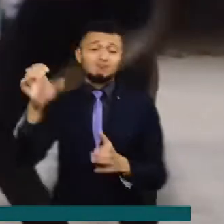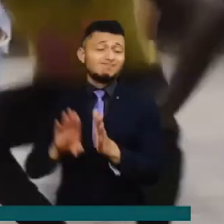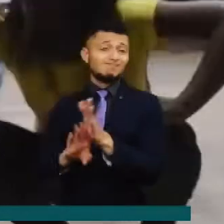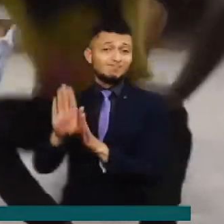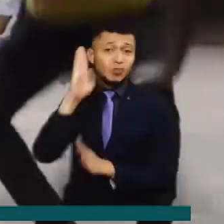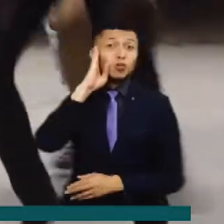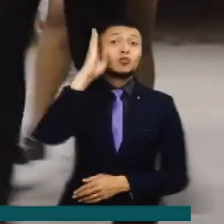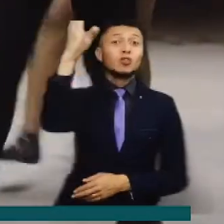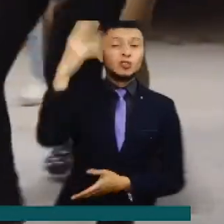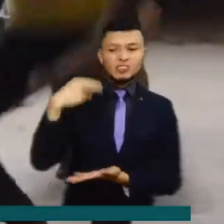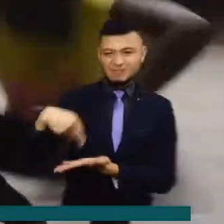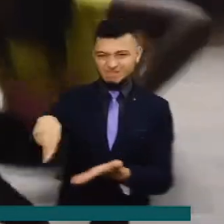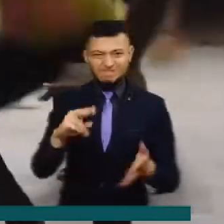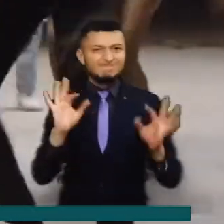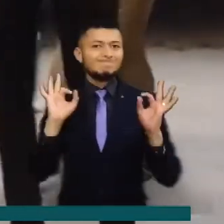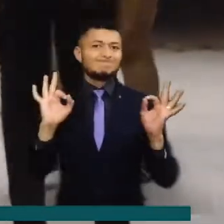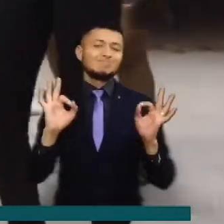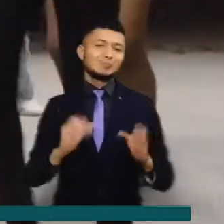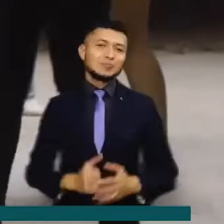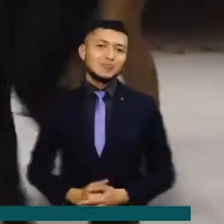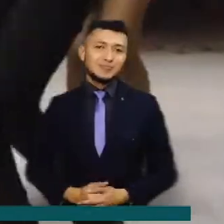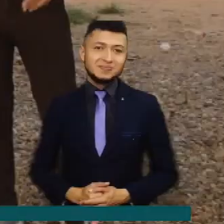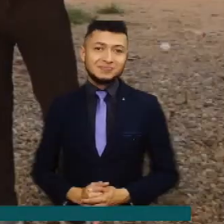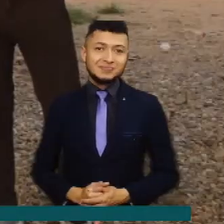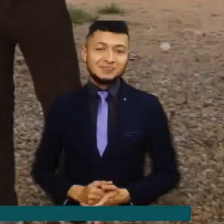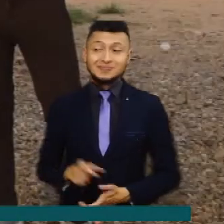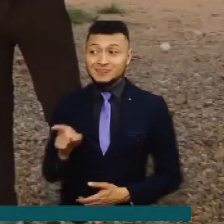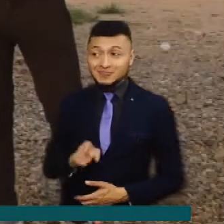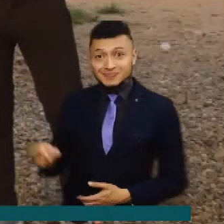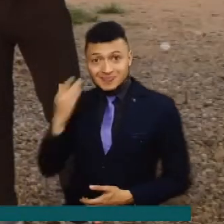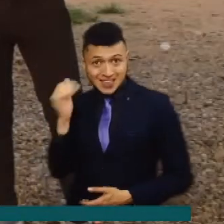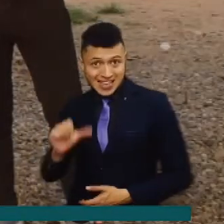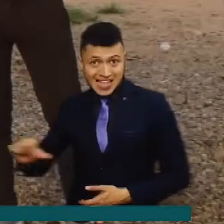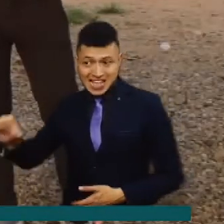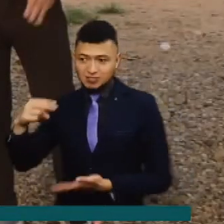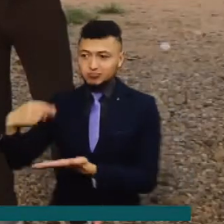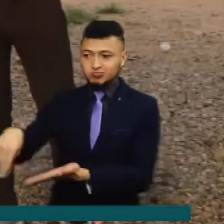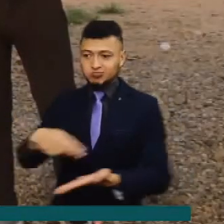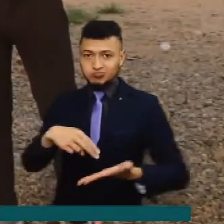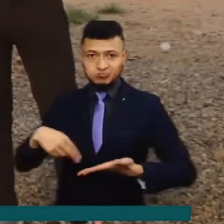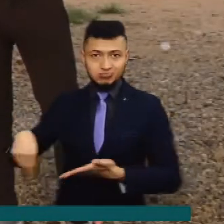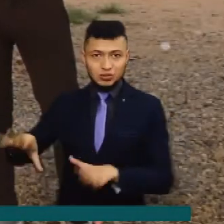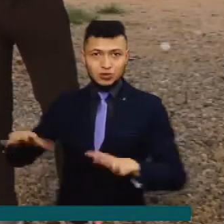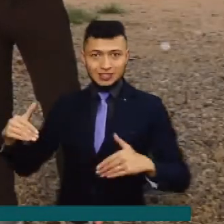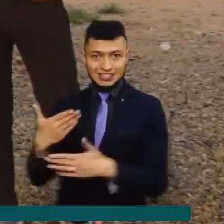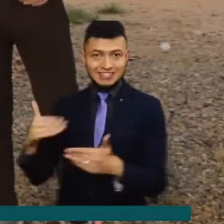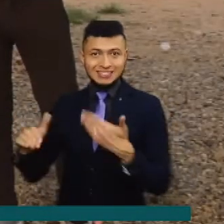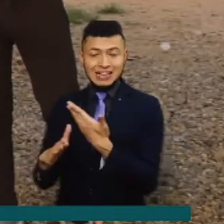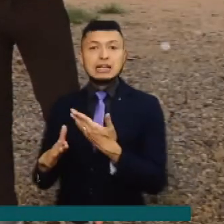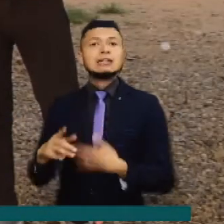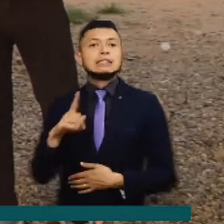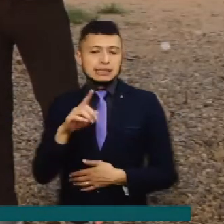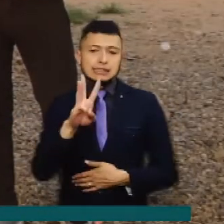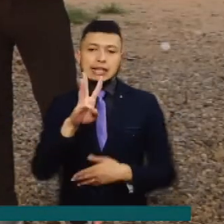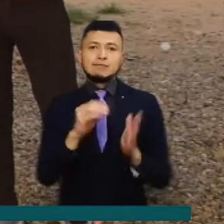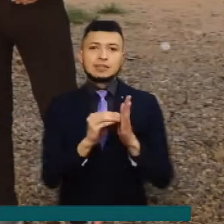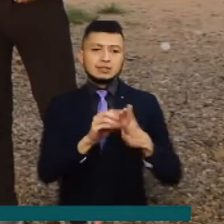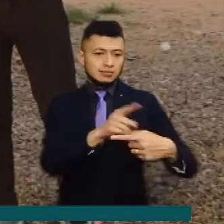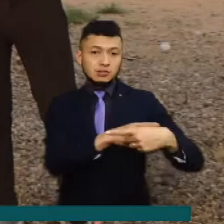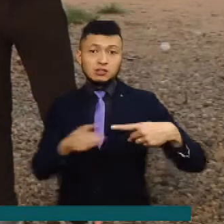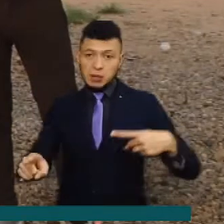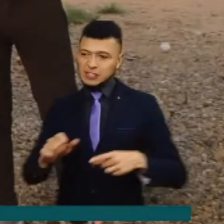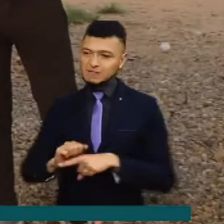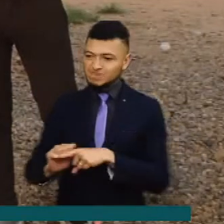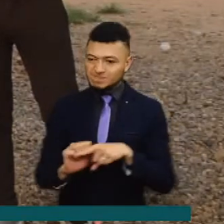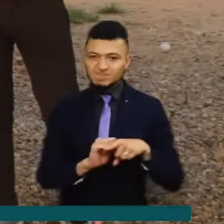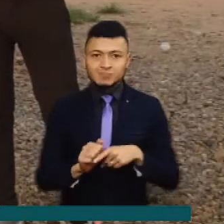a convertirse en excelentes bailarines. Las niñas de Latin Salsa entrenan 3 veces por semana. Esto les ha permitido